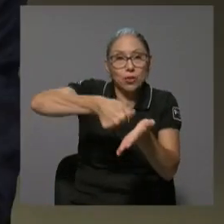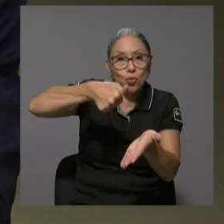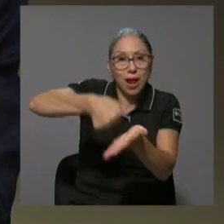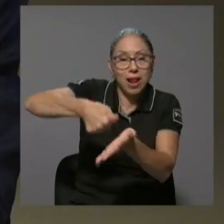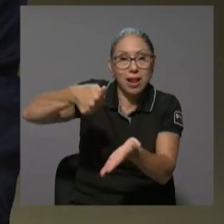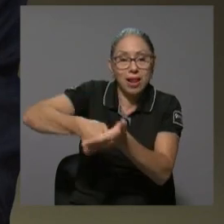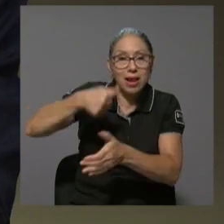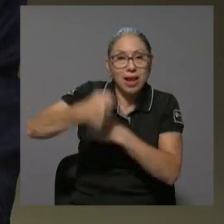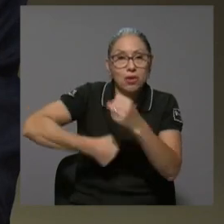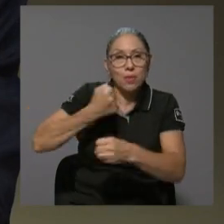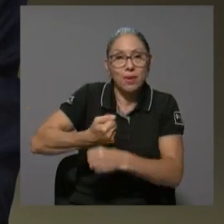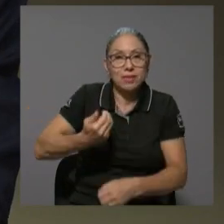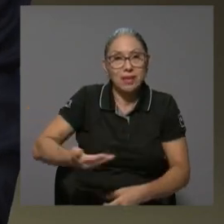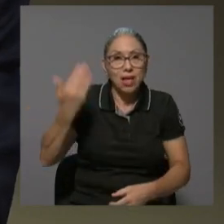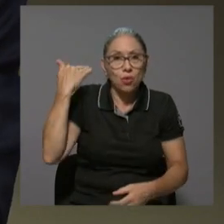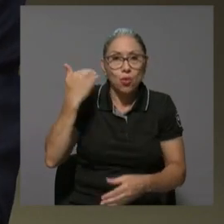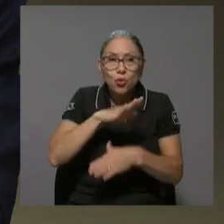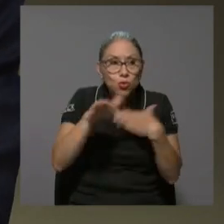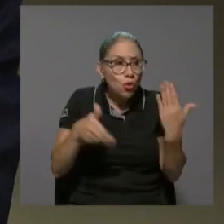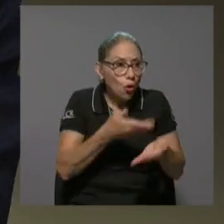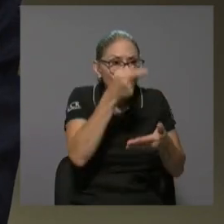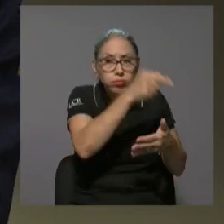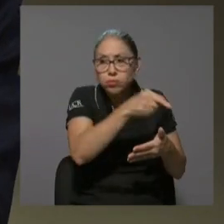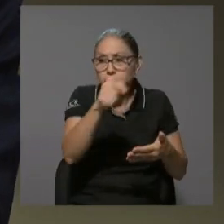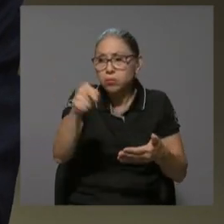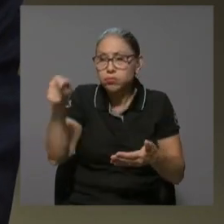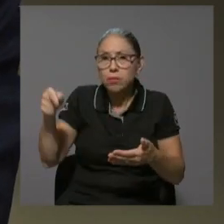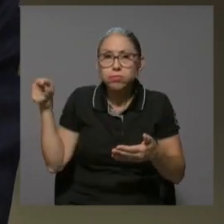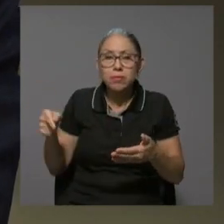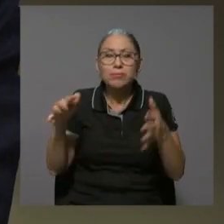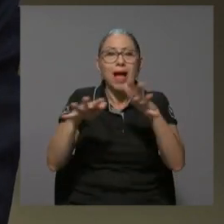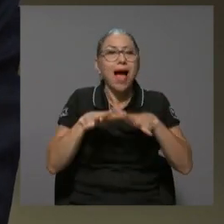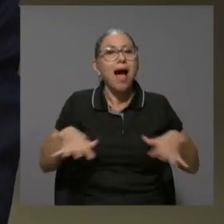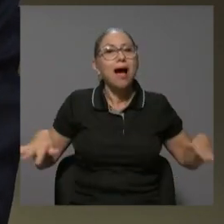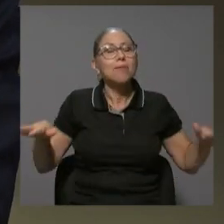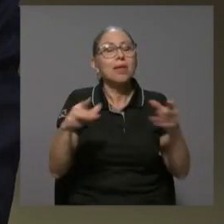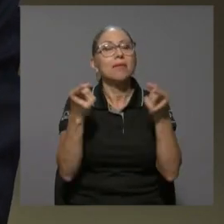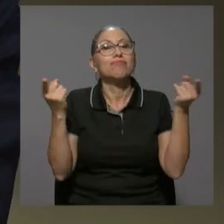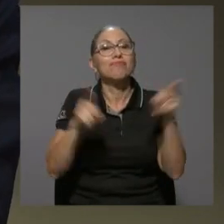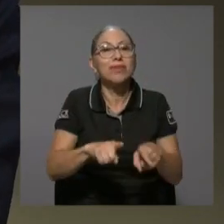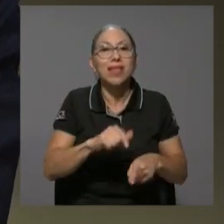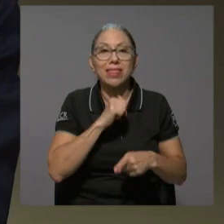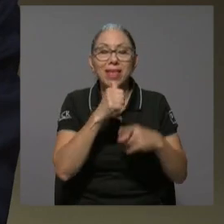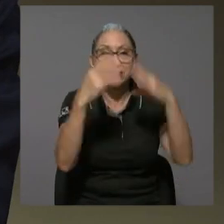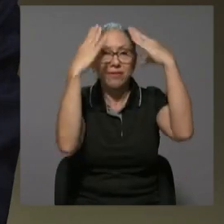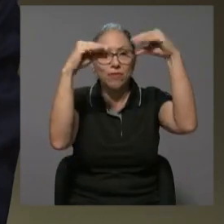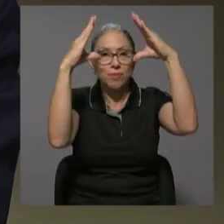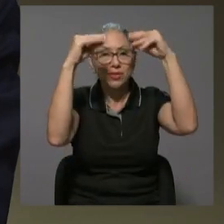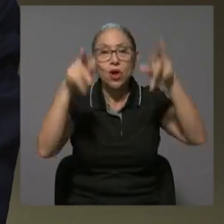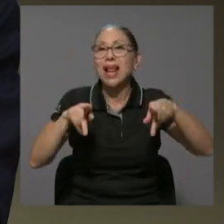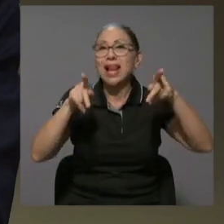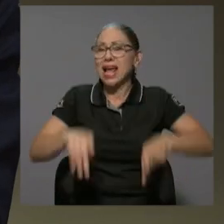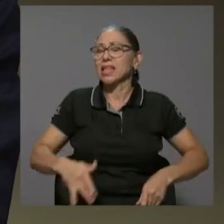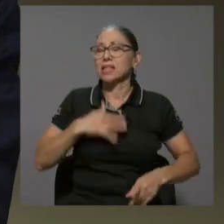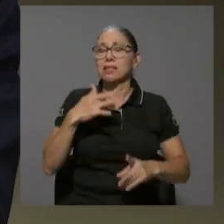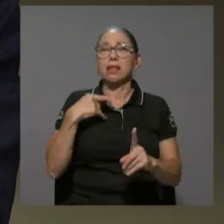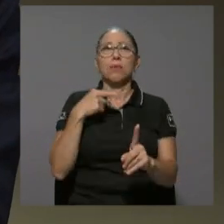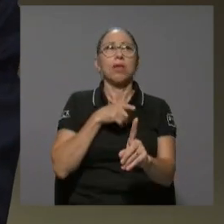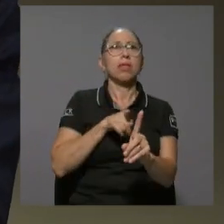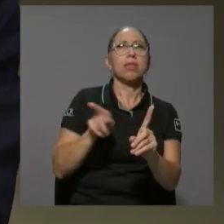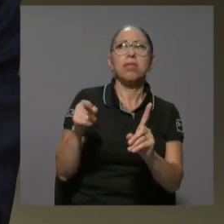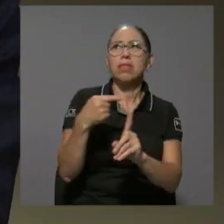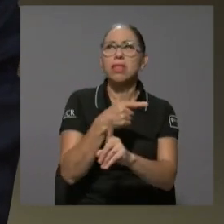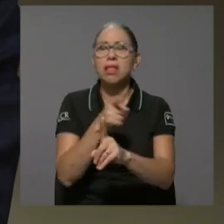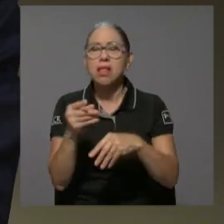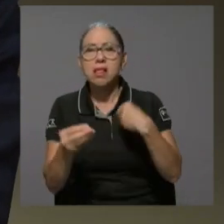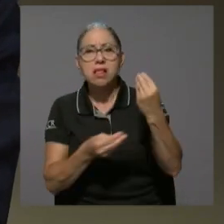pasado. Todo eso genera un ambiente propicio para la desinformación porque la gente se siente desorientada y busca